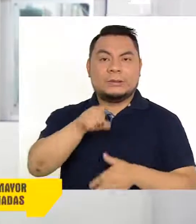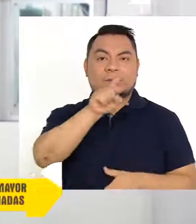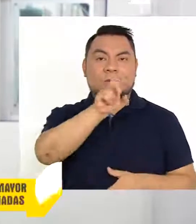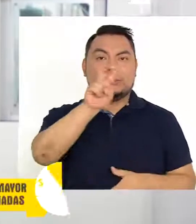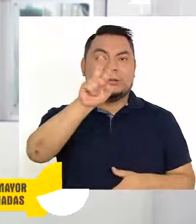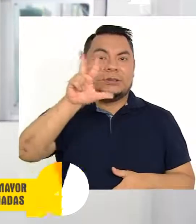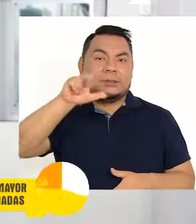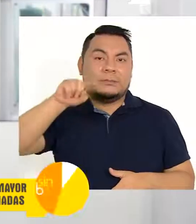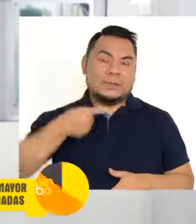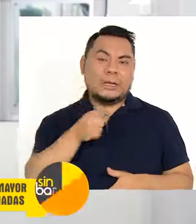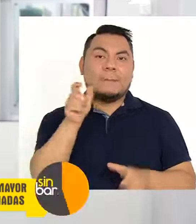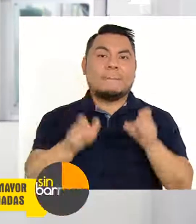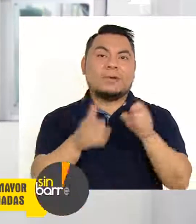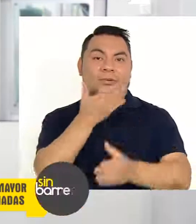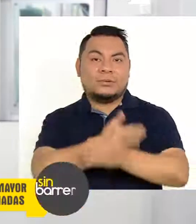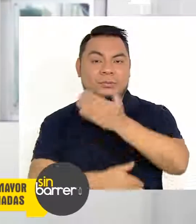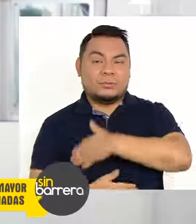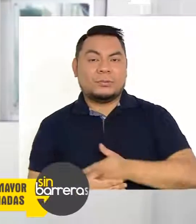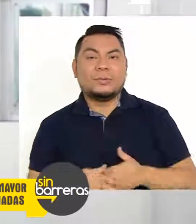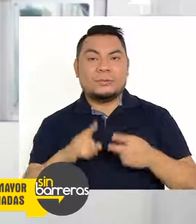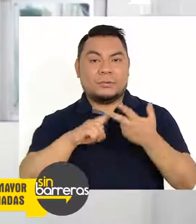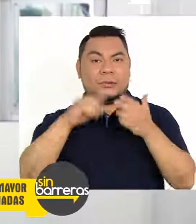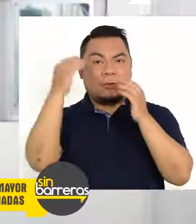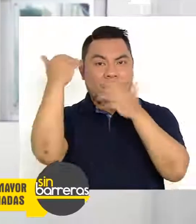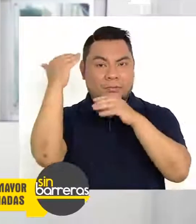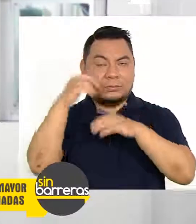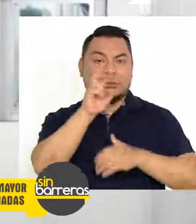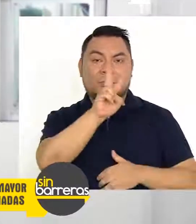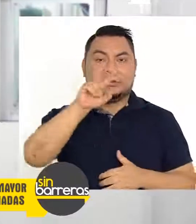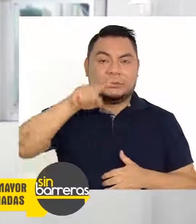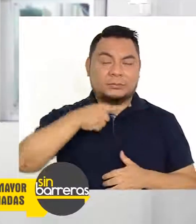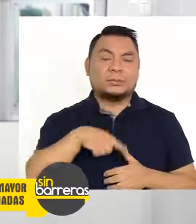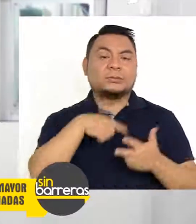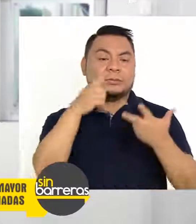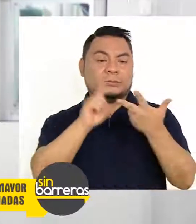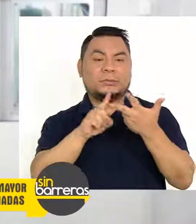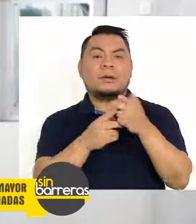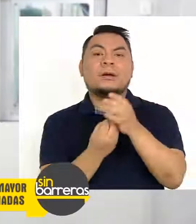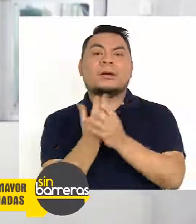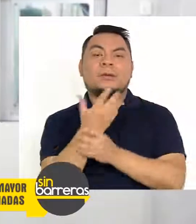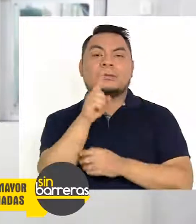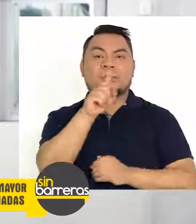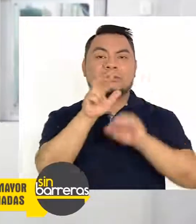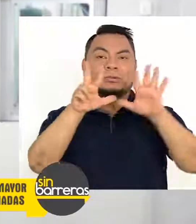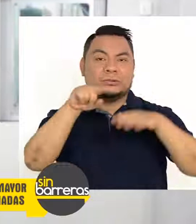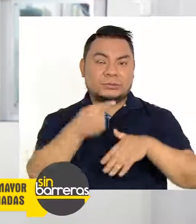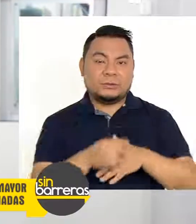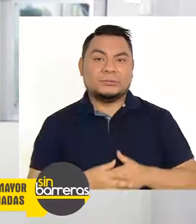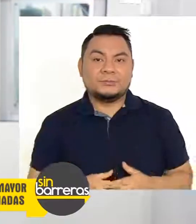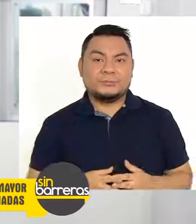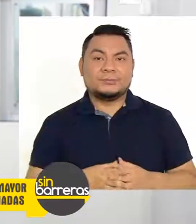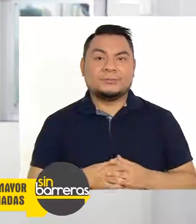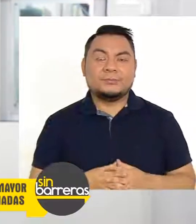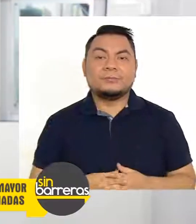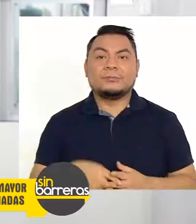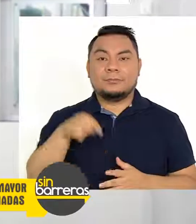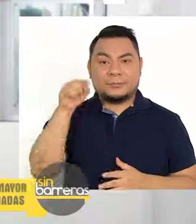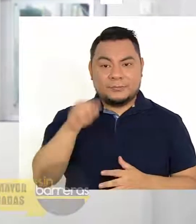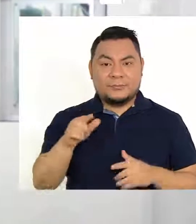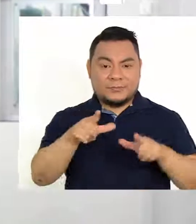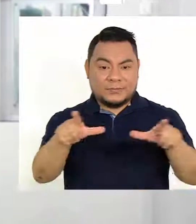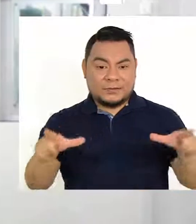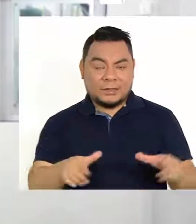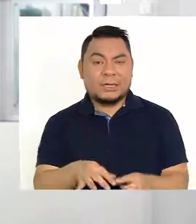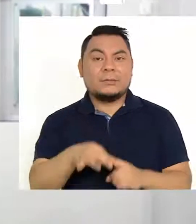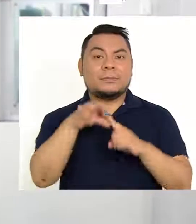de 123.000 electores. Le sigue Piura con 22.000 y luego Arequipa con 18.000.